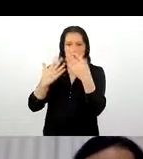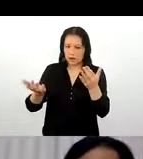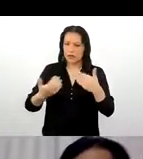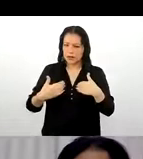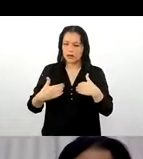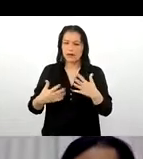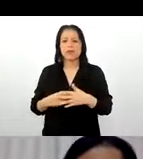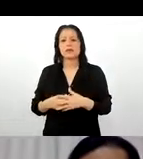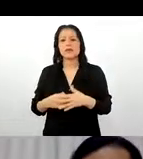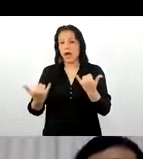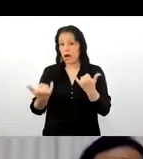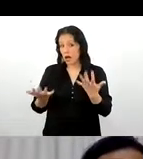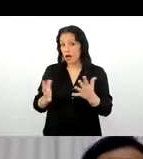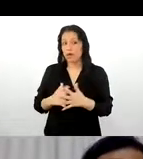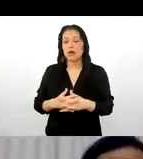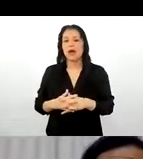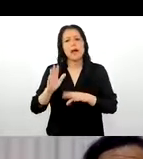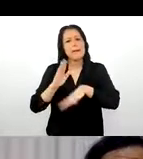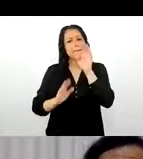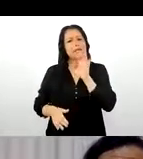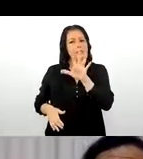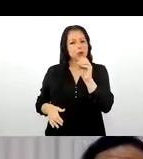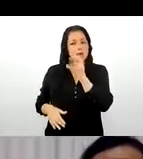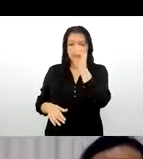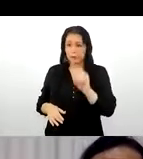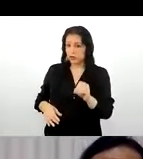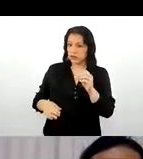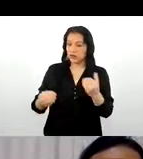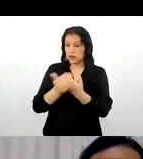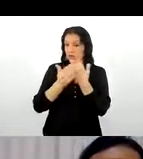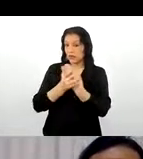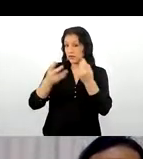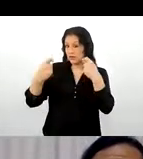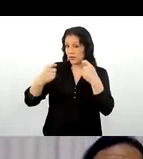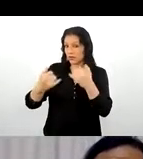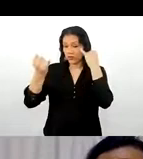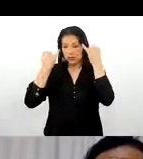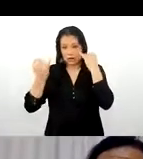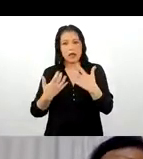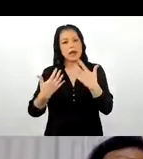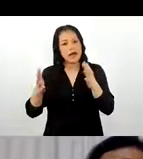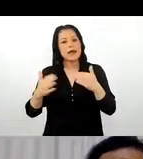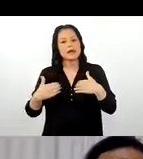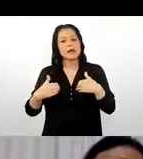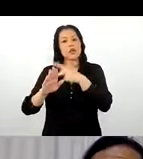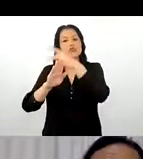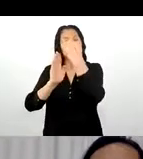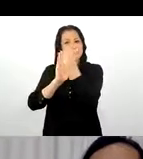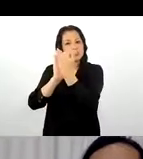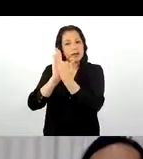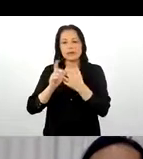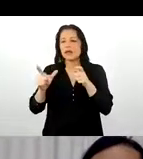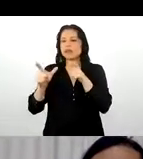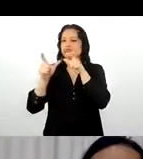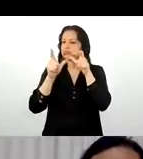actualmente más del 50% de los emprendimientos que se encuentran ya con sus planes de vigilancia,